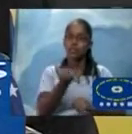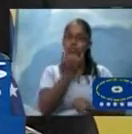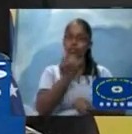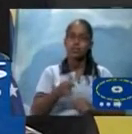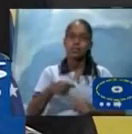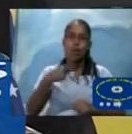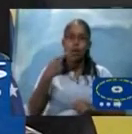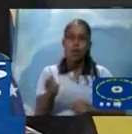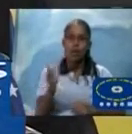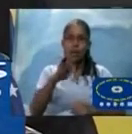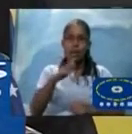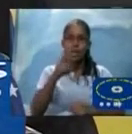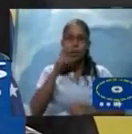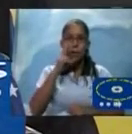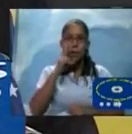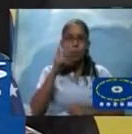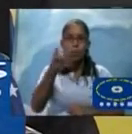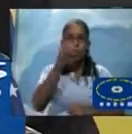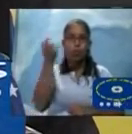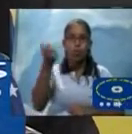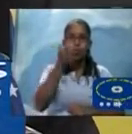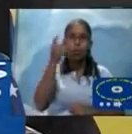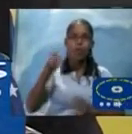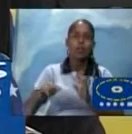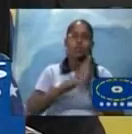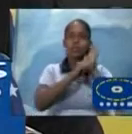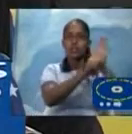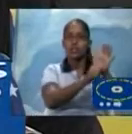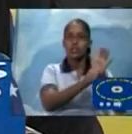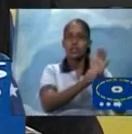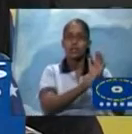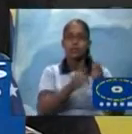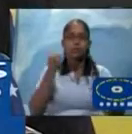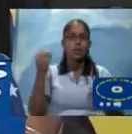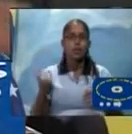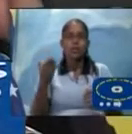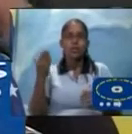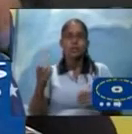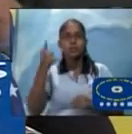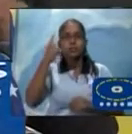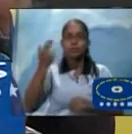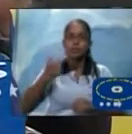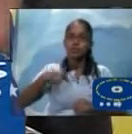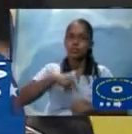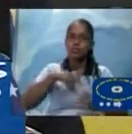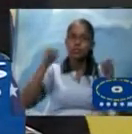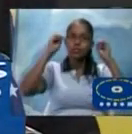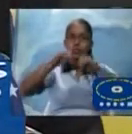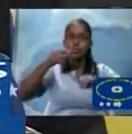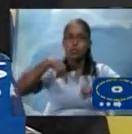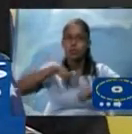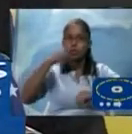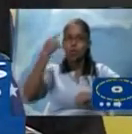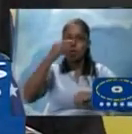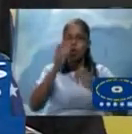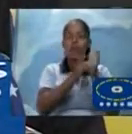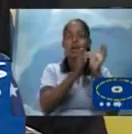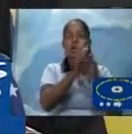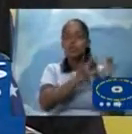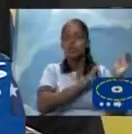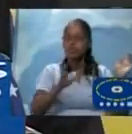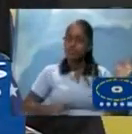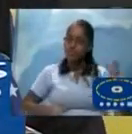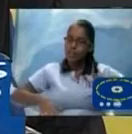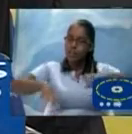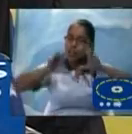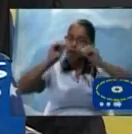cuando anda mirando, buscando señales. Importante para nosotros de poner nuestros ojos en Jesús, el